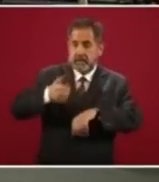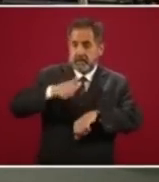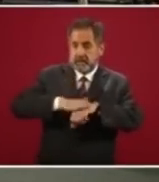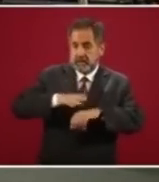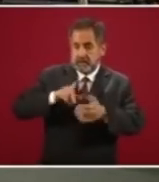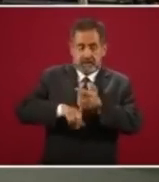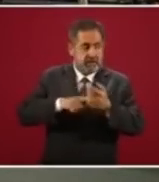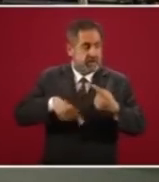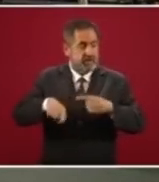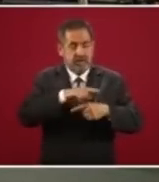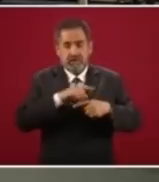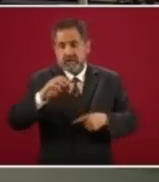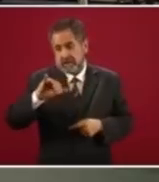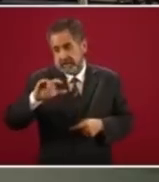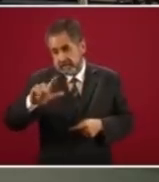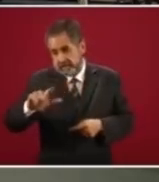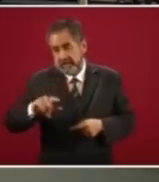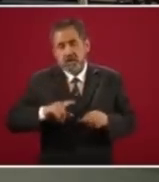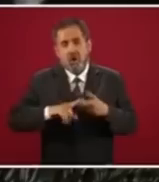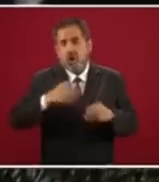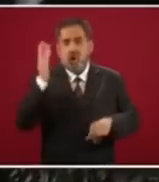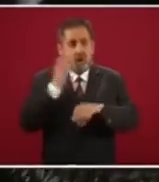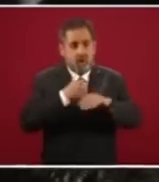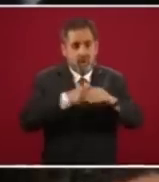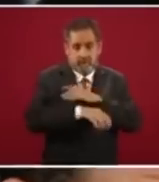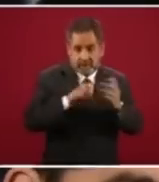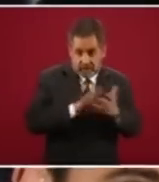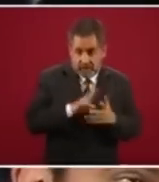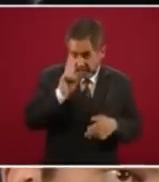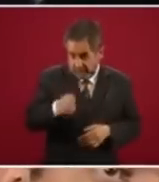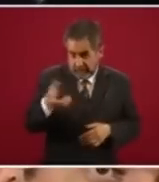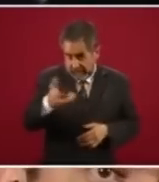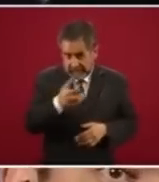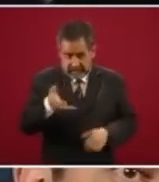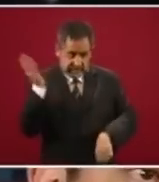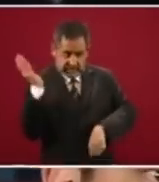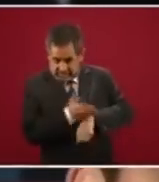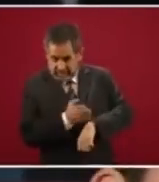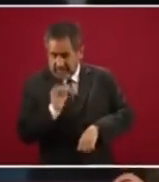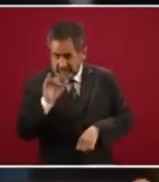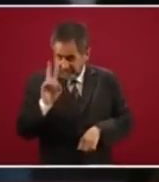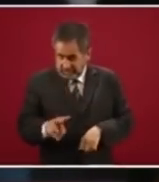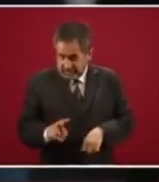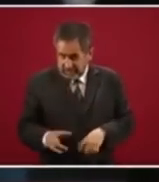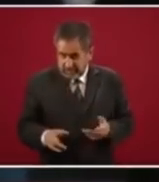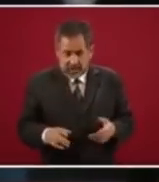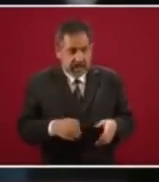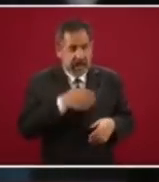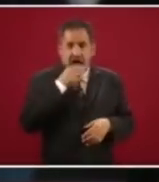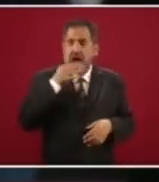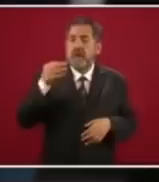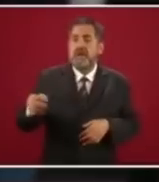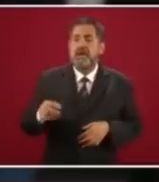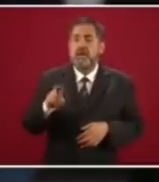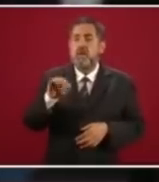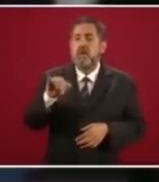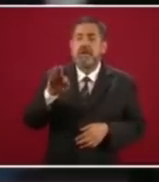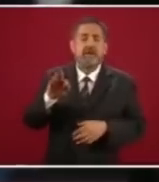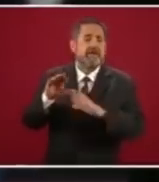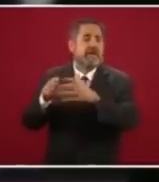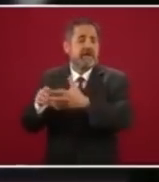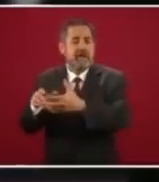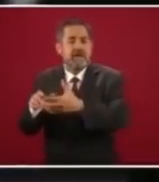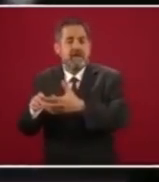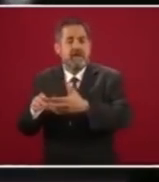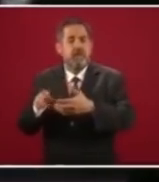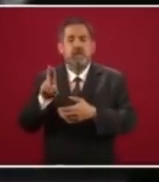administrativas, civiles y penales, que si se va a actuar, que se va a dar vista a la unidad de inteligencia financiera y que